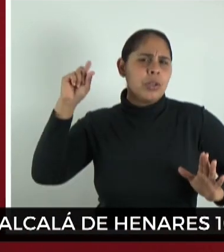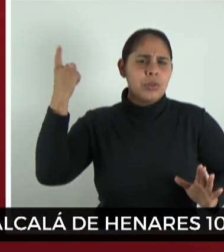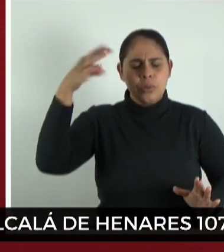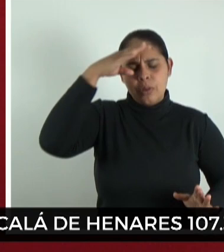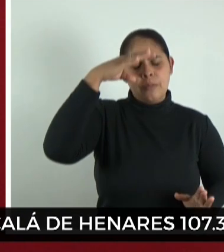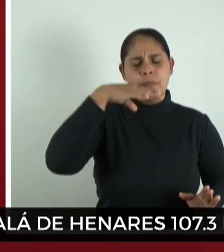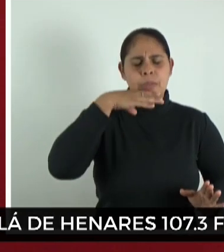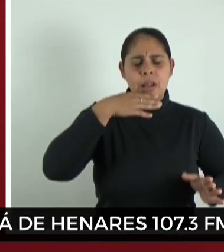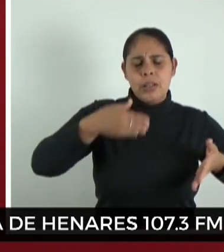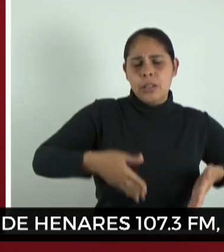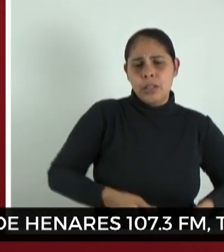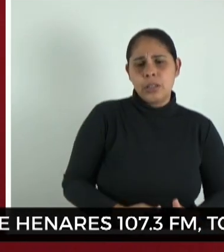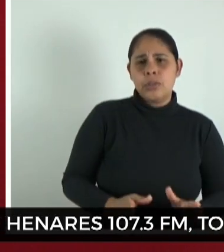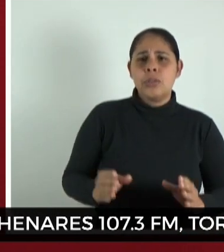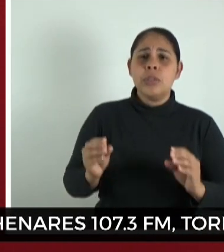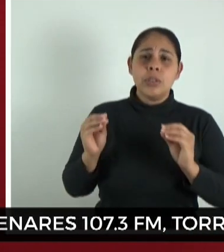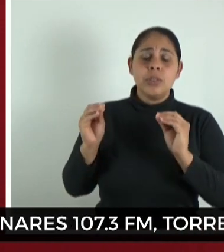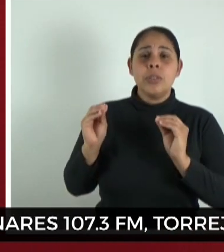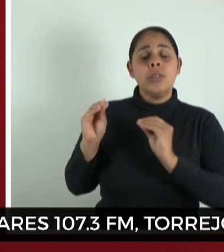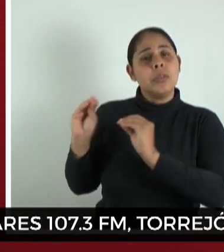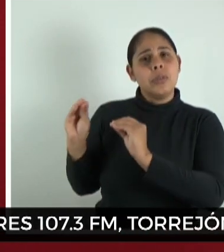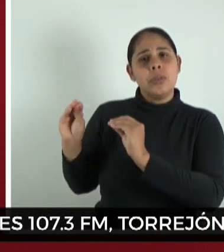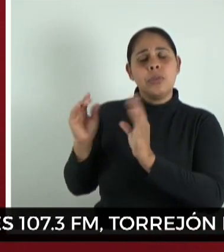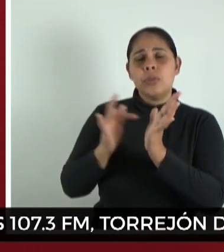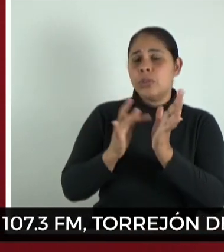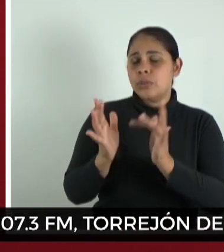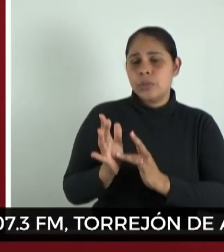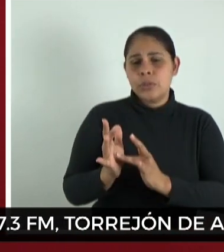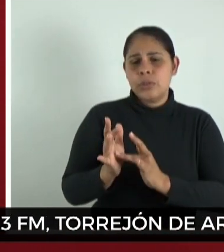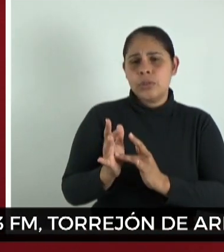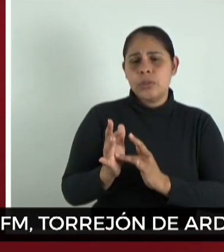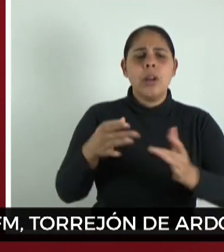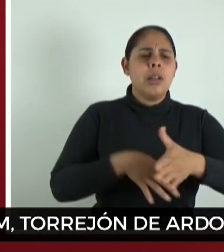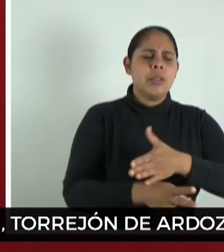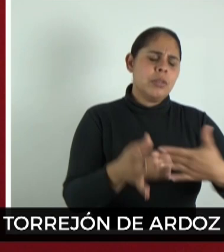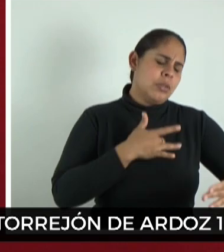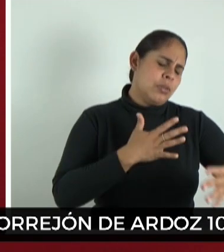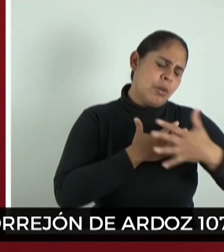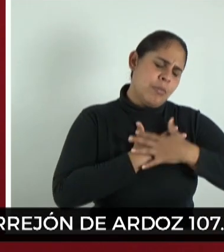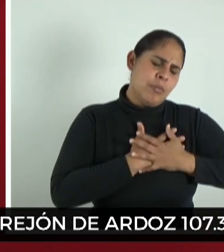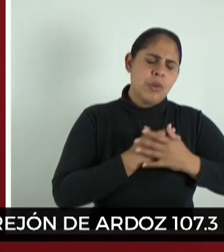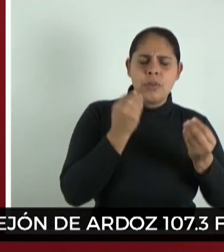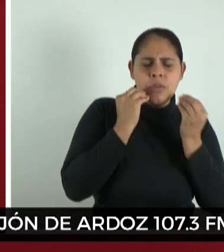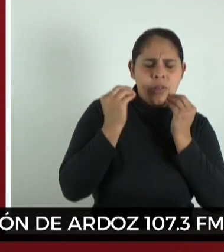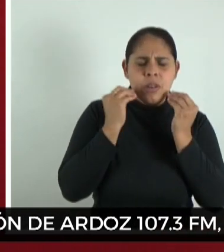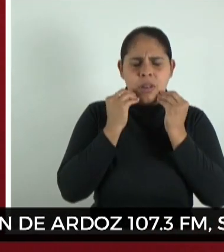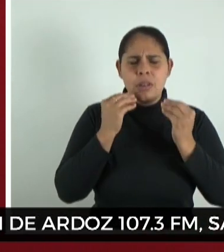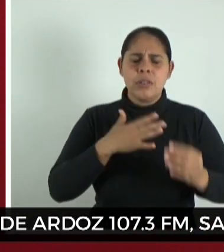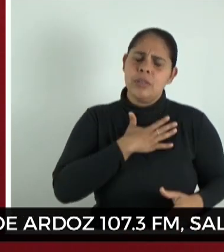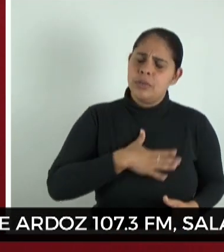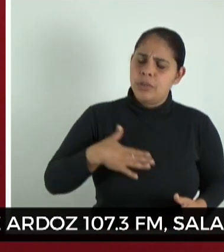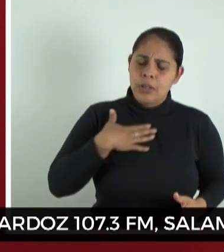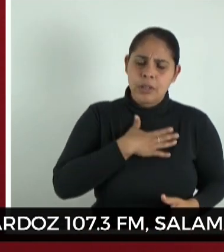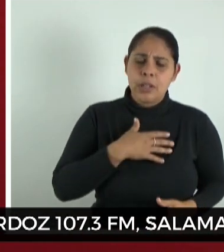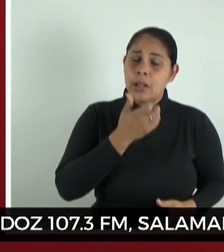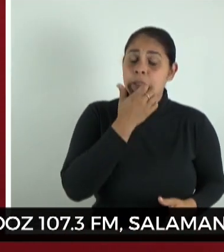Jesucristo, Él, por su amor, su cariño, su aprecio que le tiene,